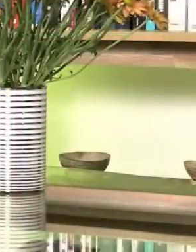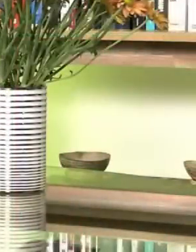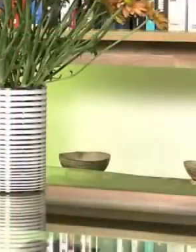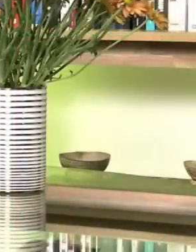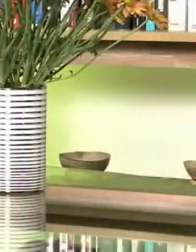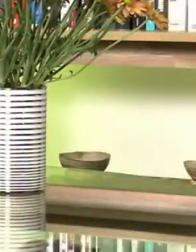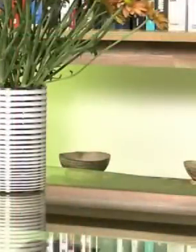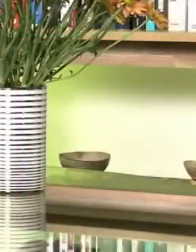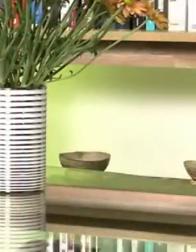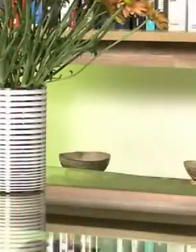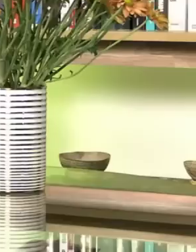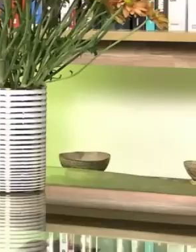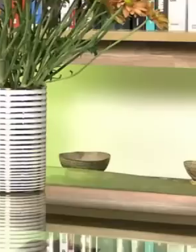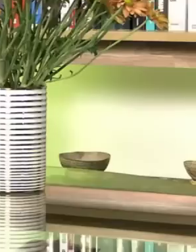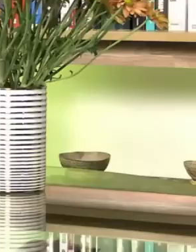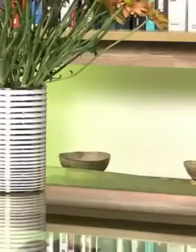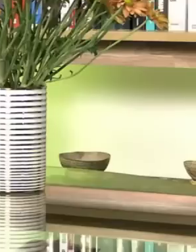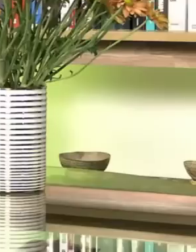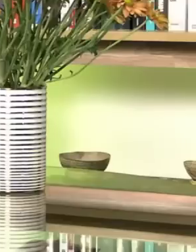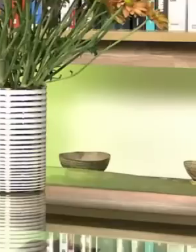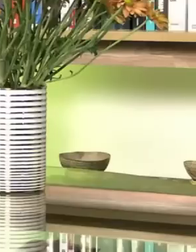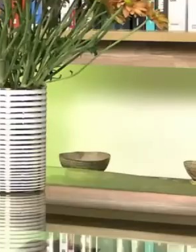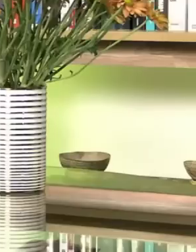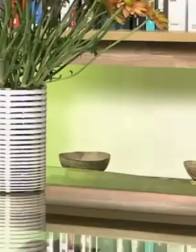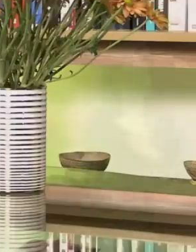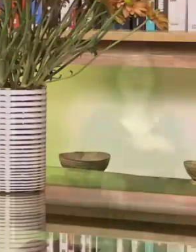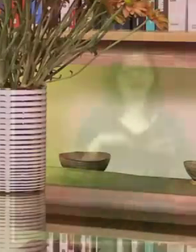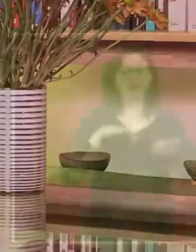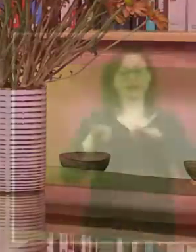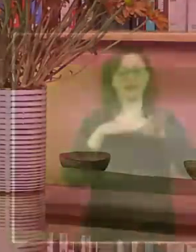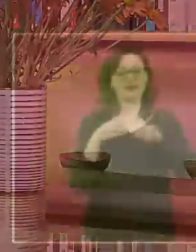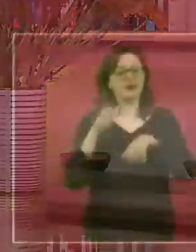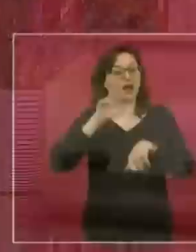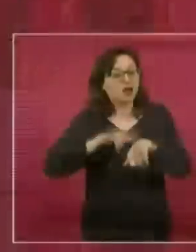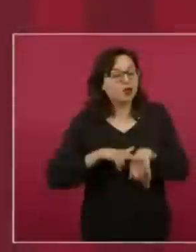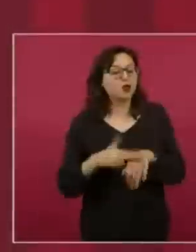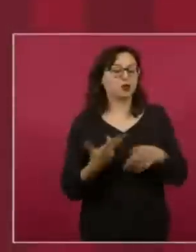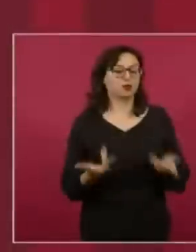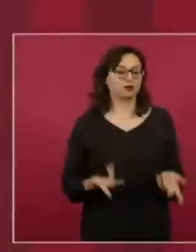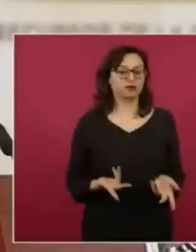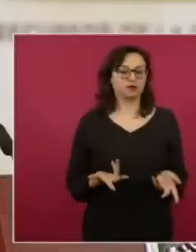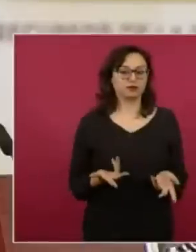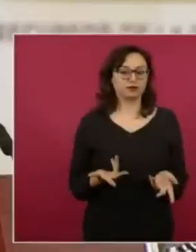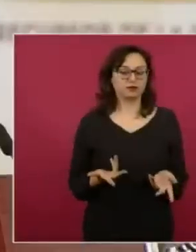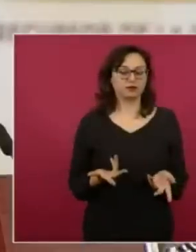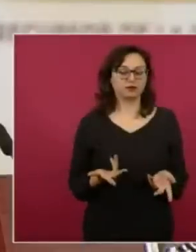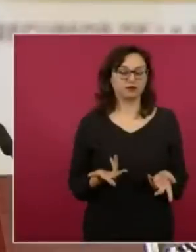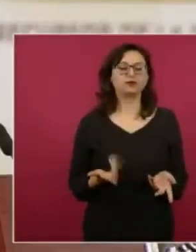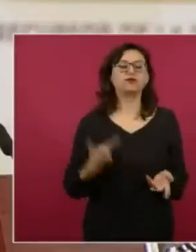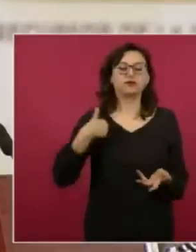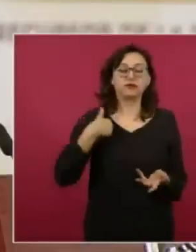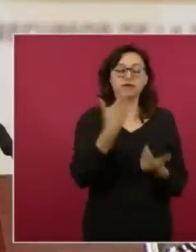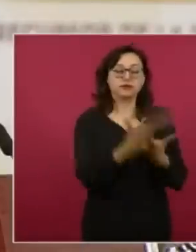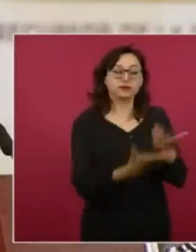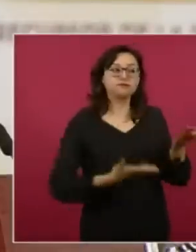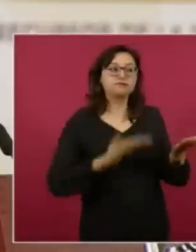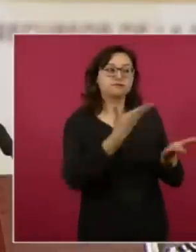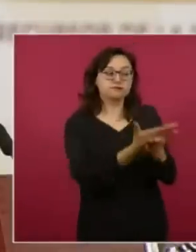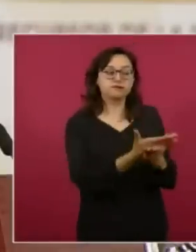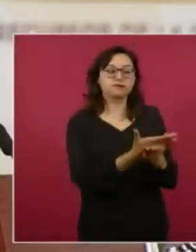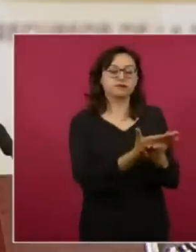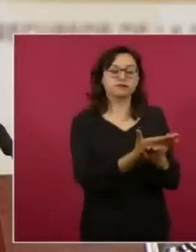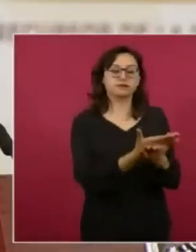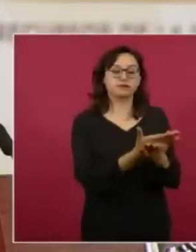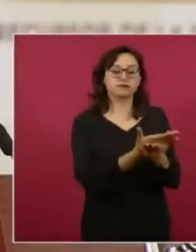conocerá a presidentes y primeros ministros y dará a conocer su política en materia de desarrollo regional de cooperación y de